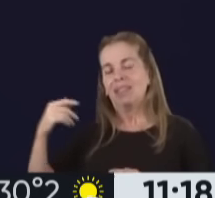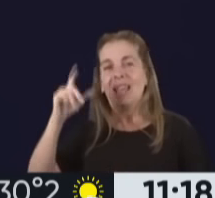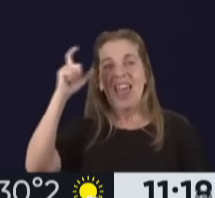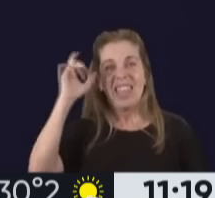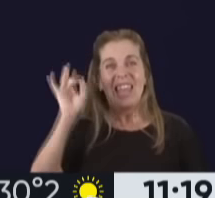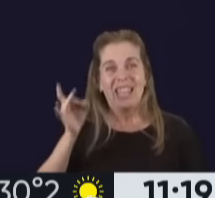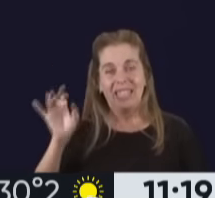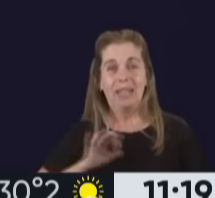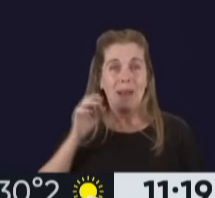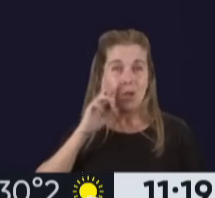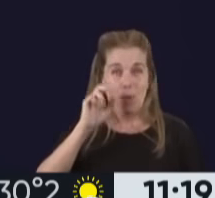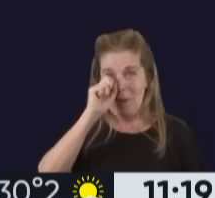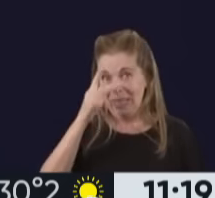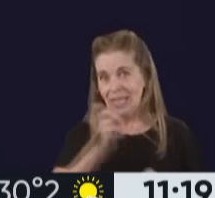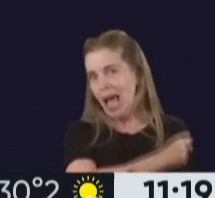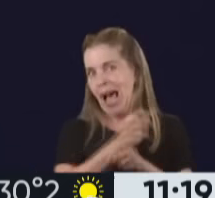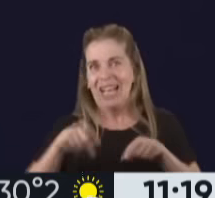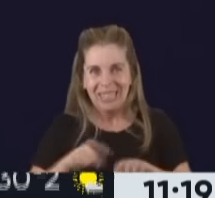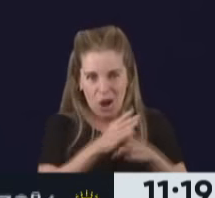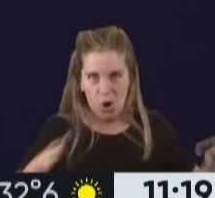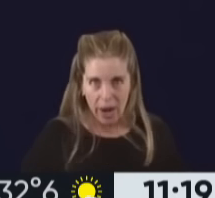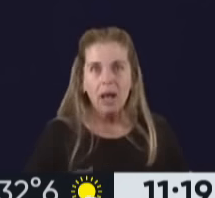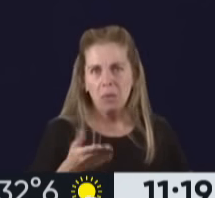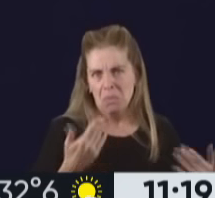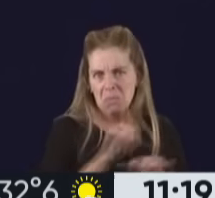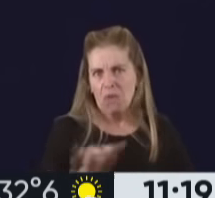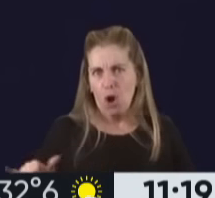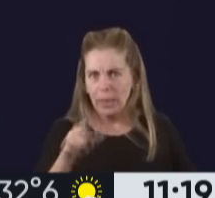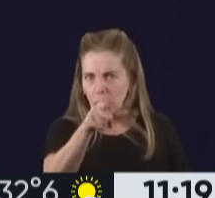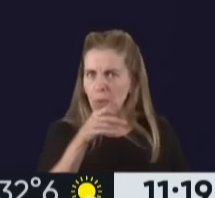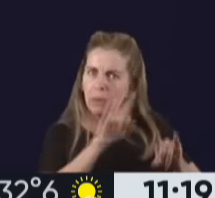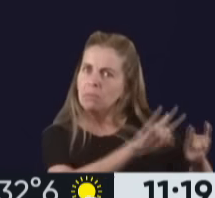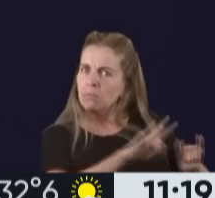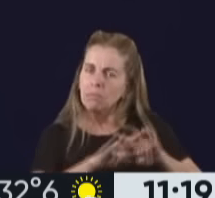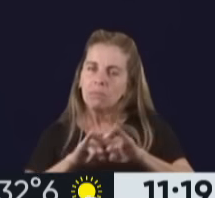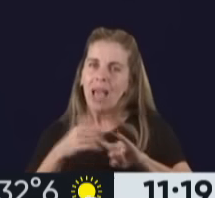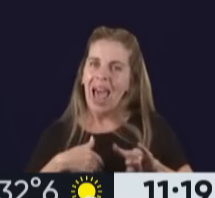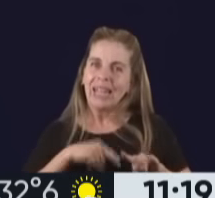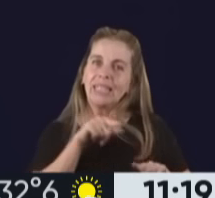se encuentran a disposición para todos los argentinos que lo quieran ver en